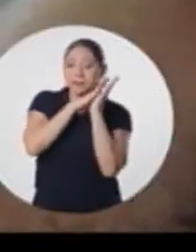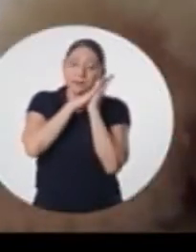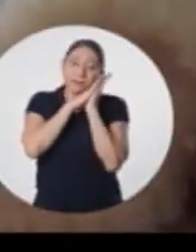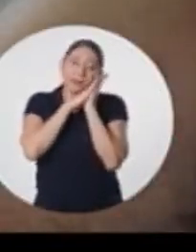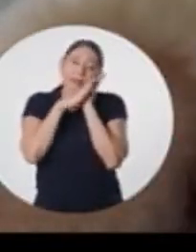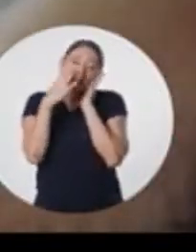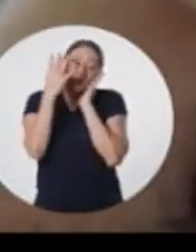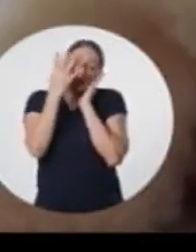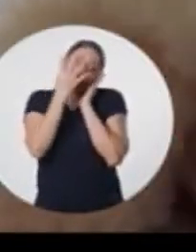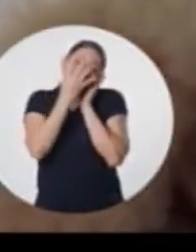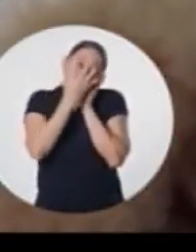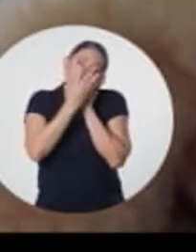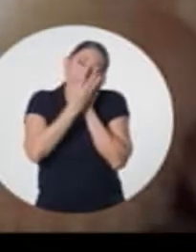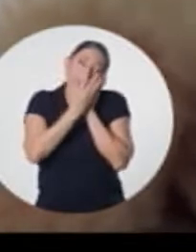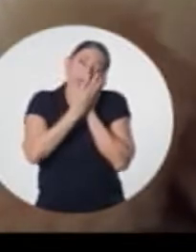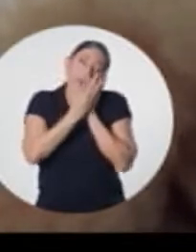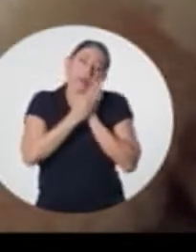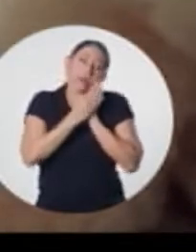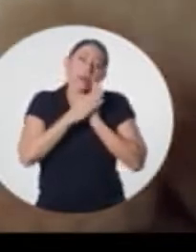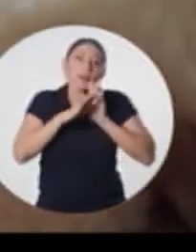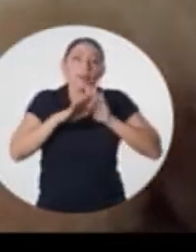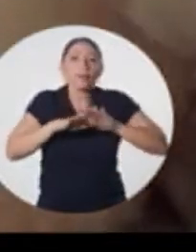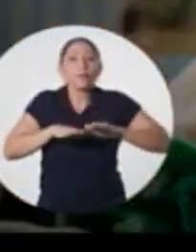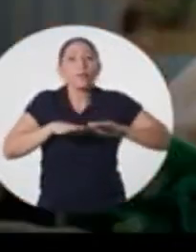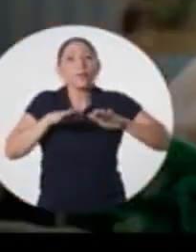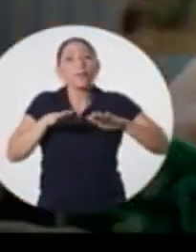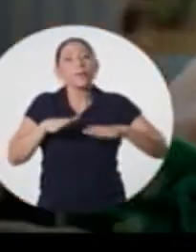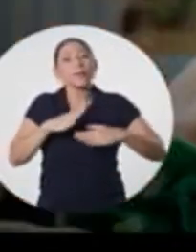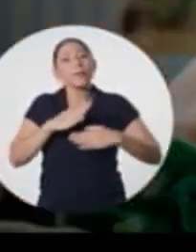A dormir, para ya